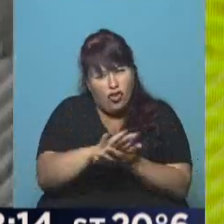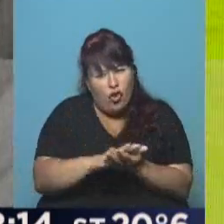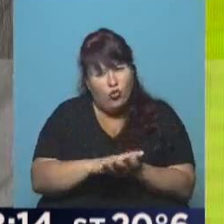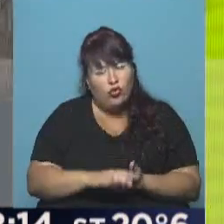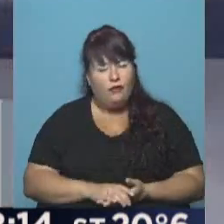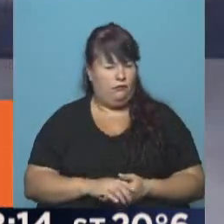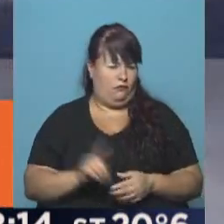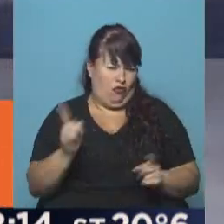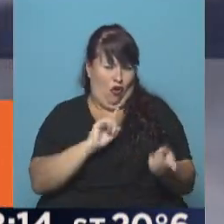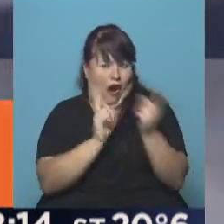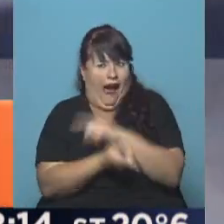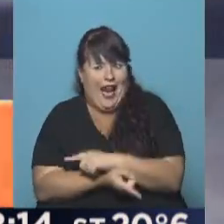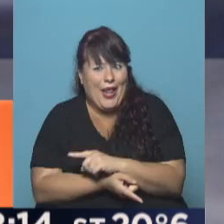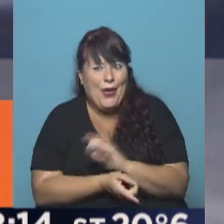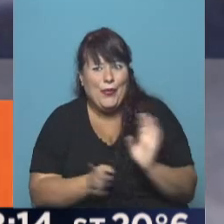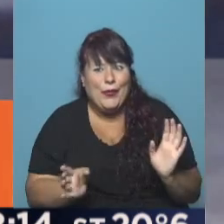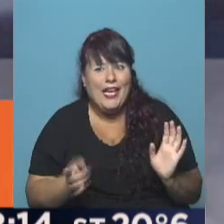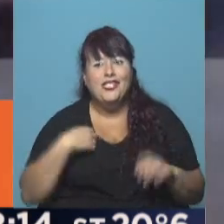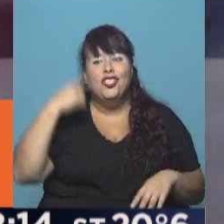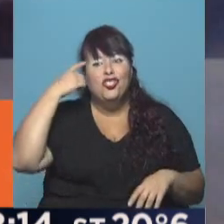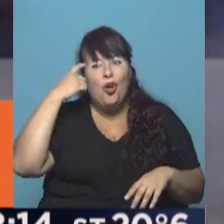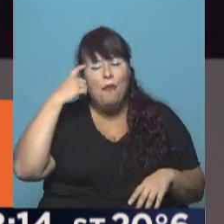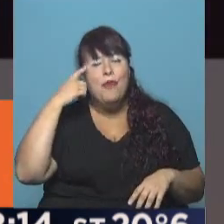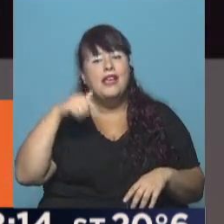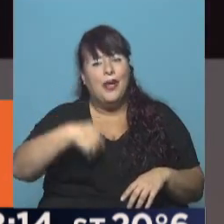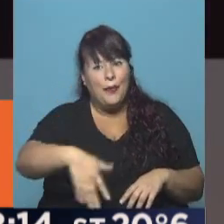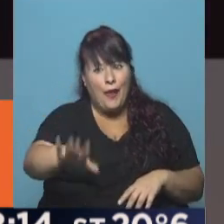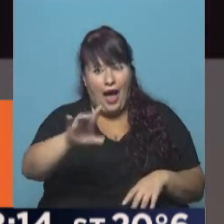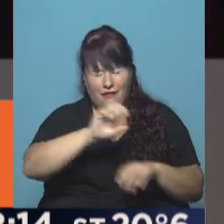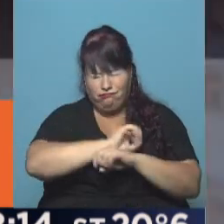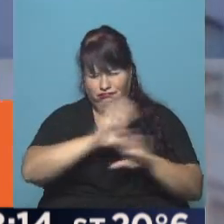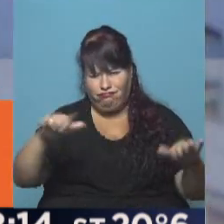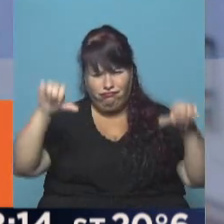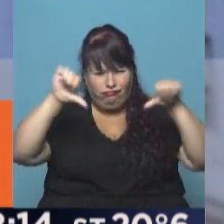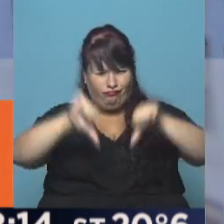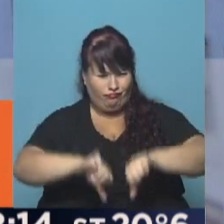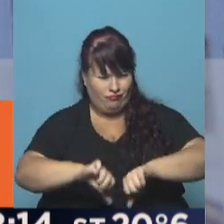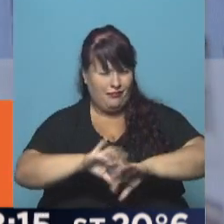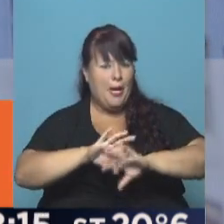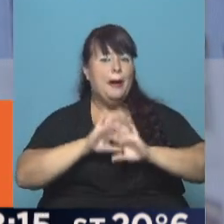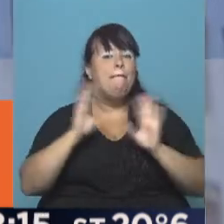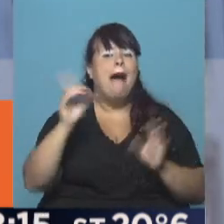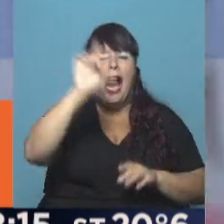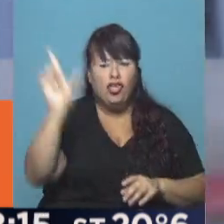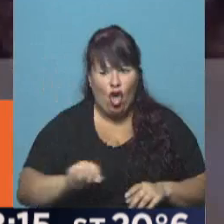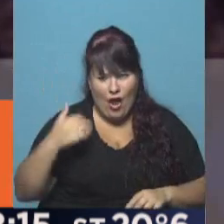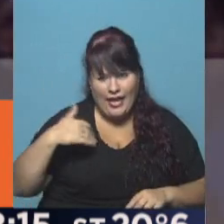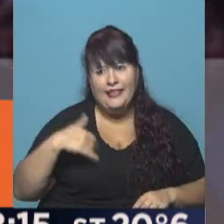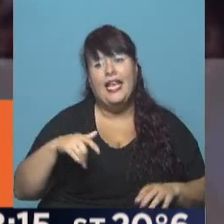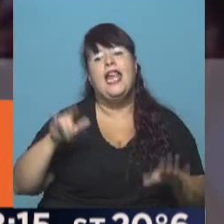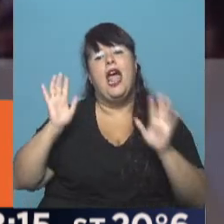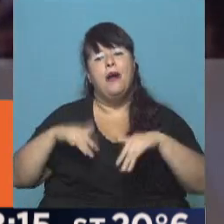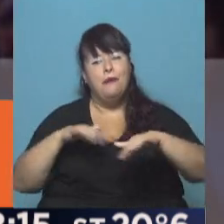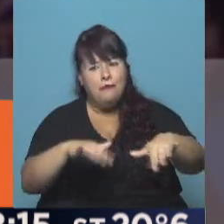solución no al revés creo que está entrando en un pantano gravísimo para todo el país bueno ha habido una